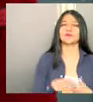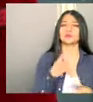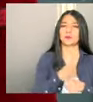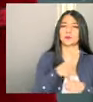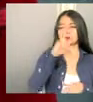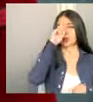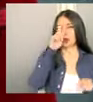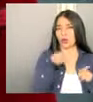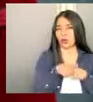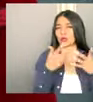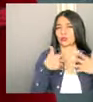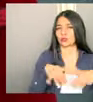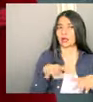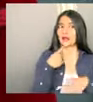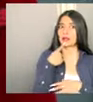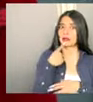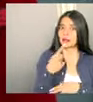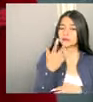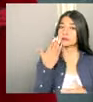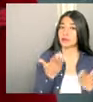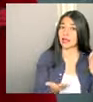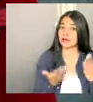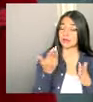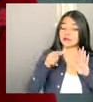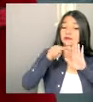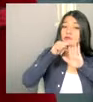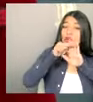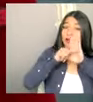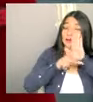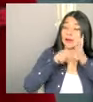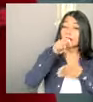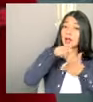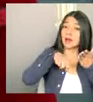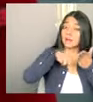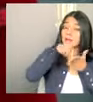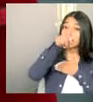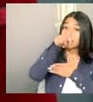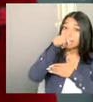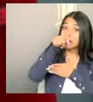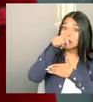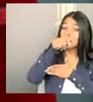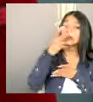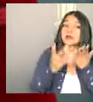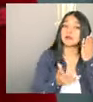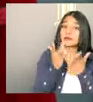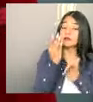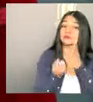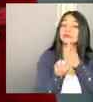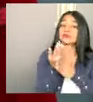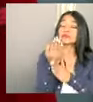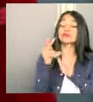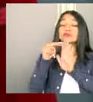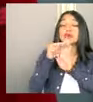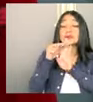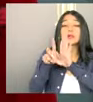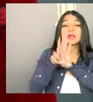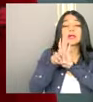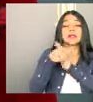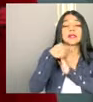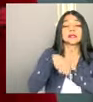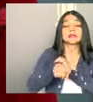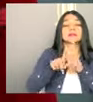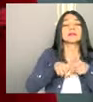electo es que si esta ordenanza se aprueba, esta normativa empezaría a regir al 15 de